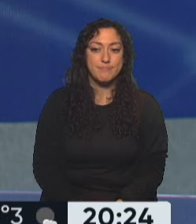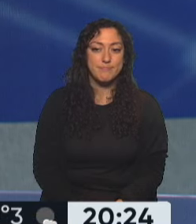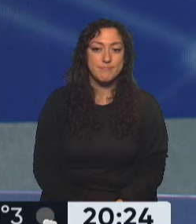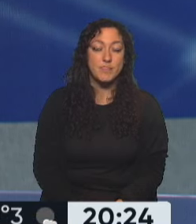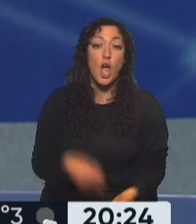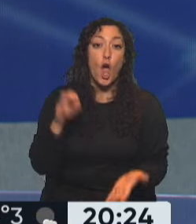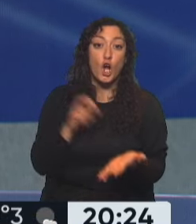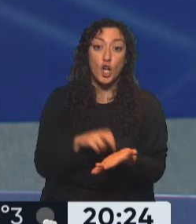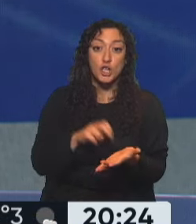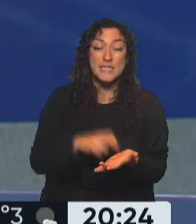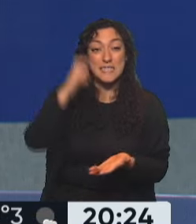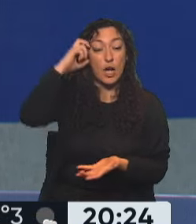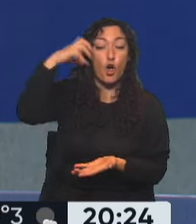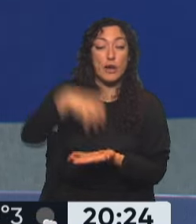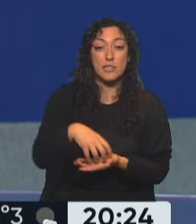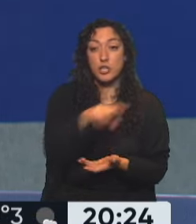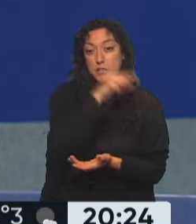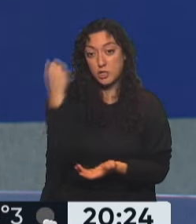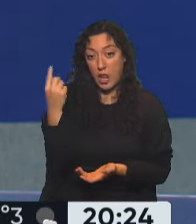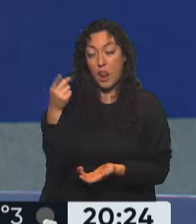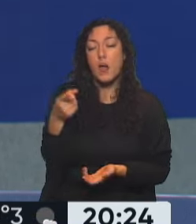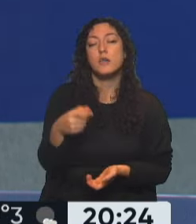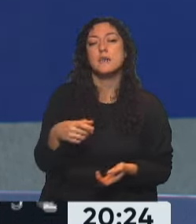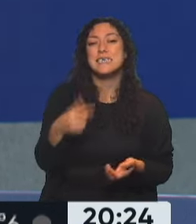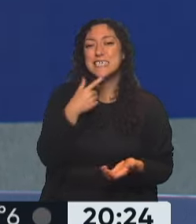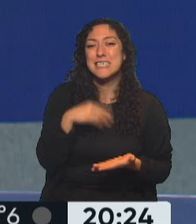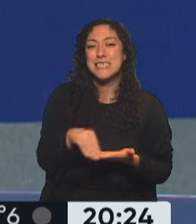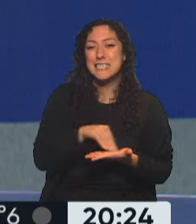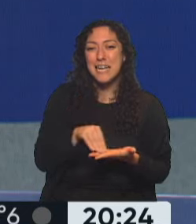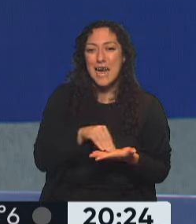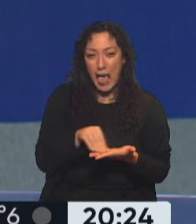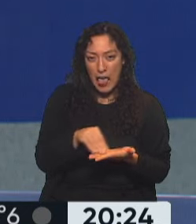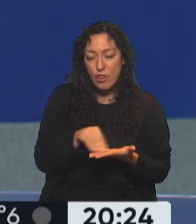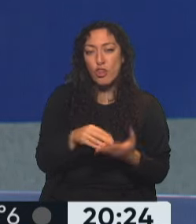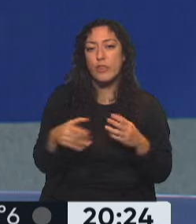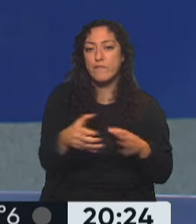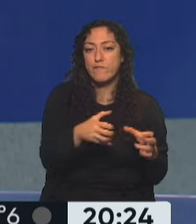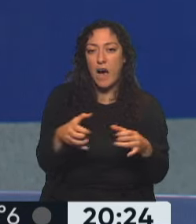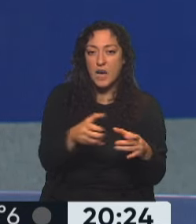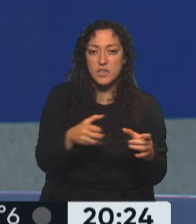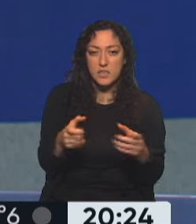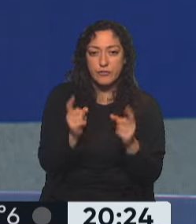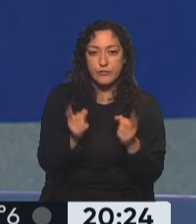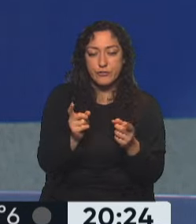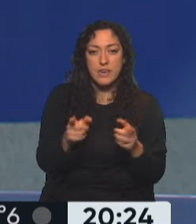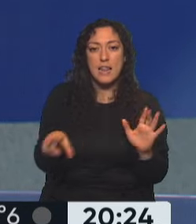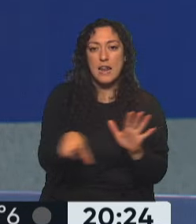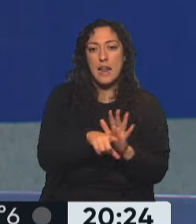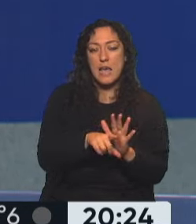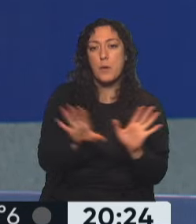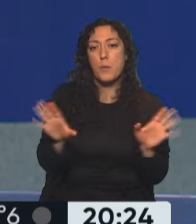La noticia también pasa por el Congreso de la Nación, más precisamente por el Senado. Continúa el debate de la ley bases